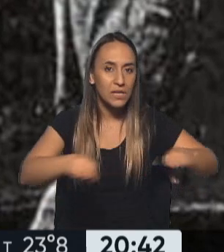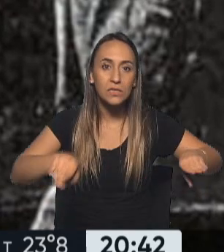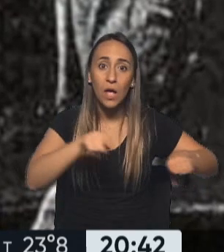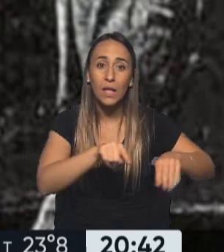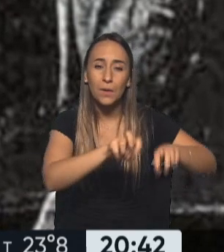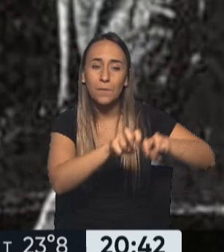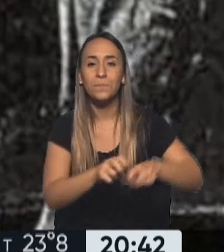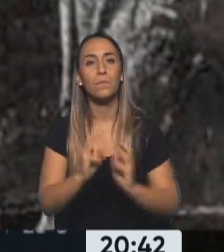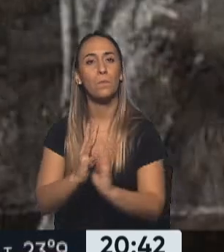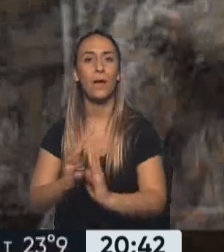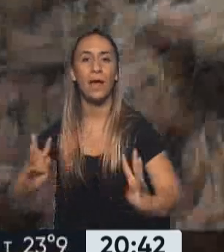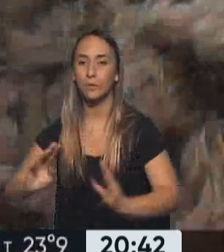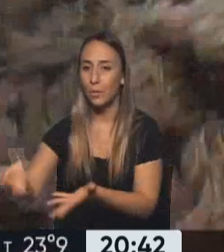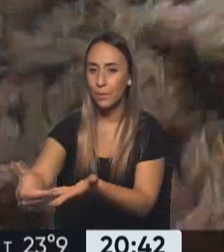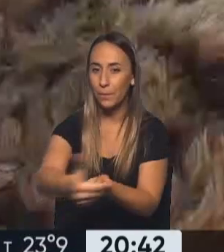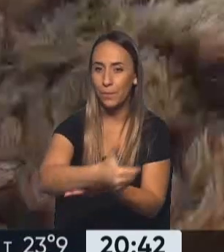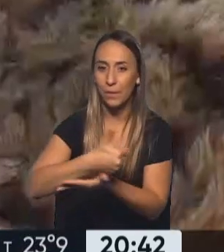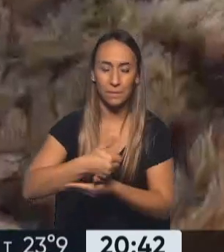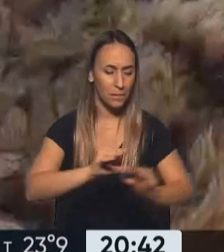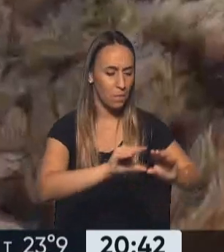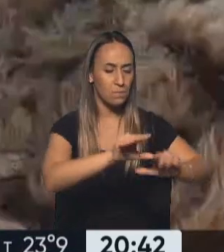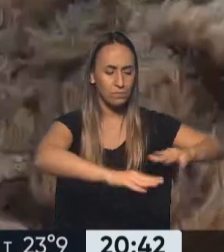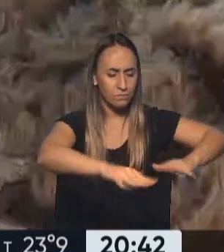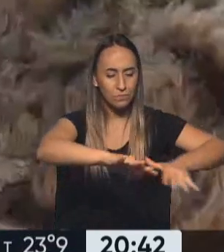cortaba pasto para hacer colchón.